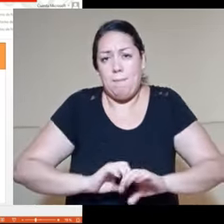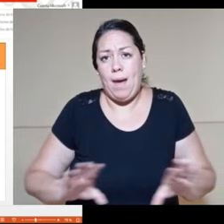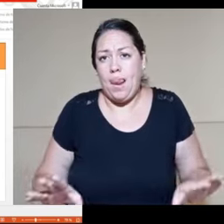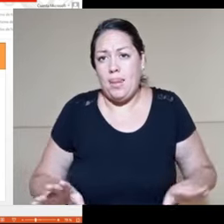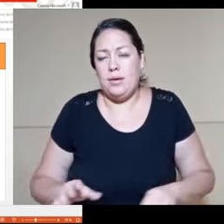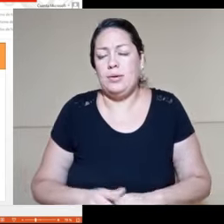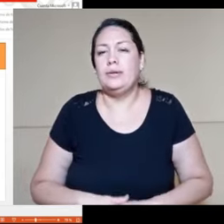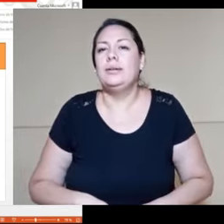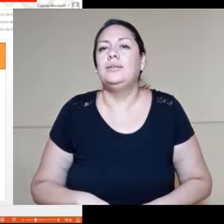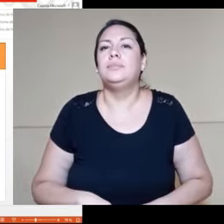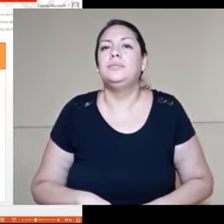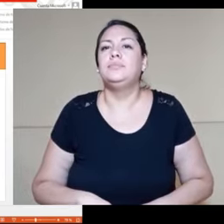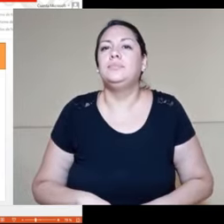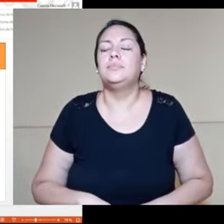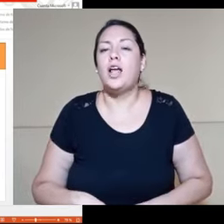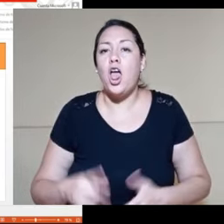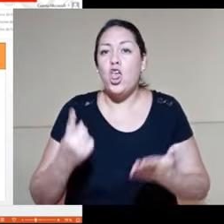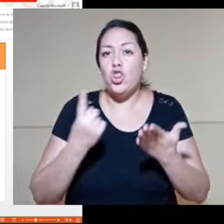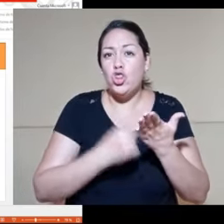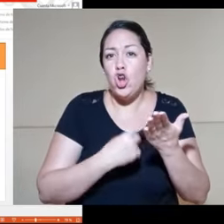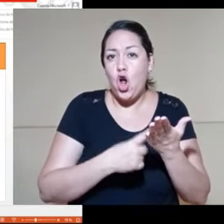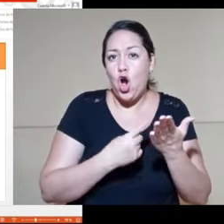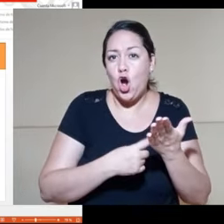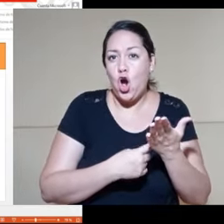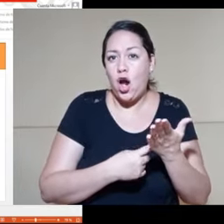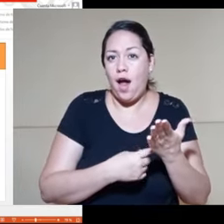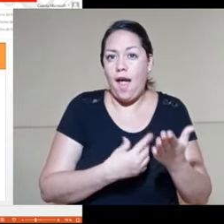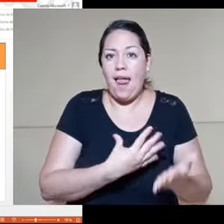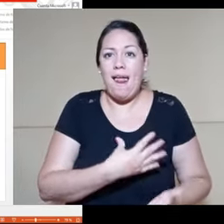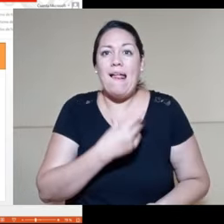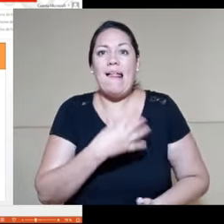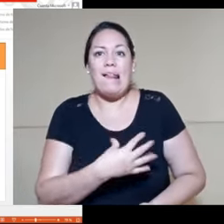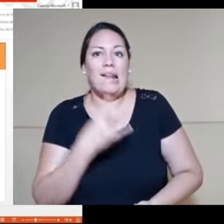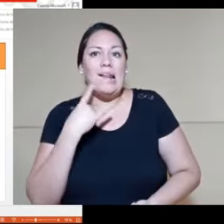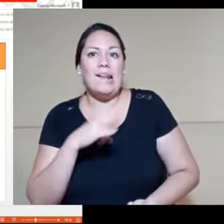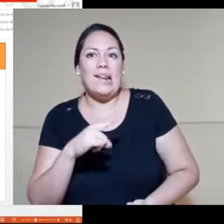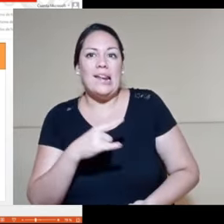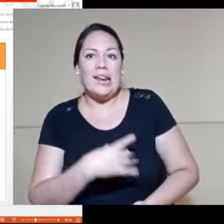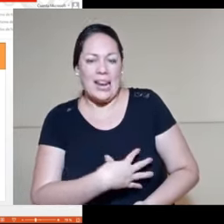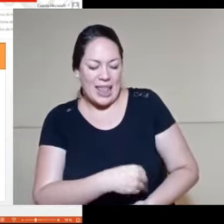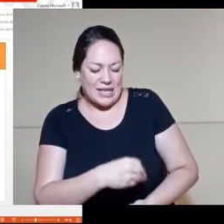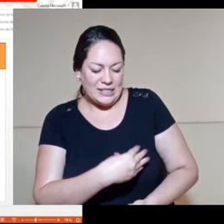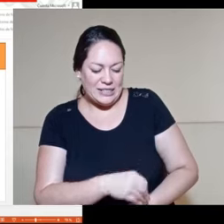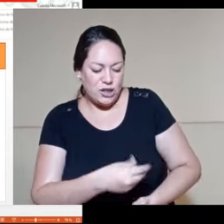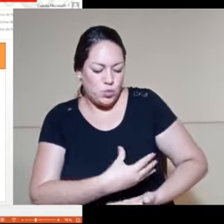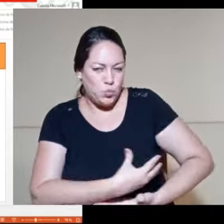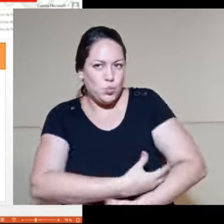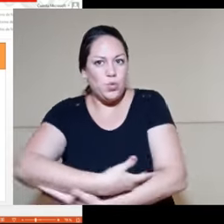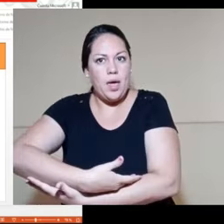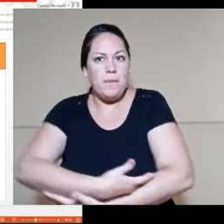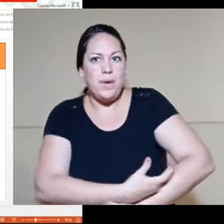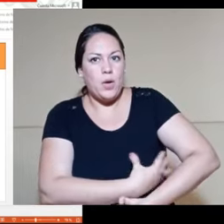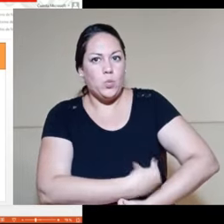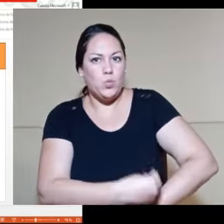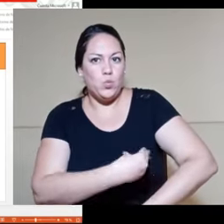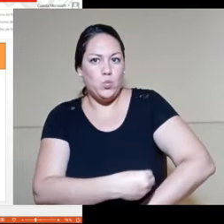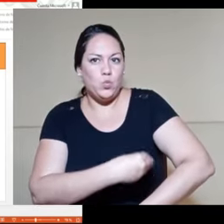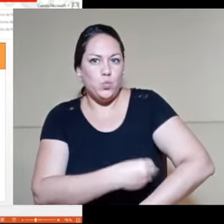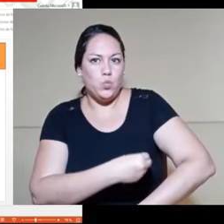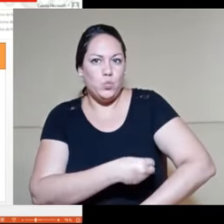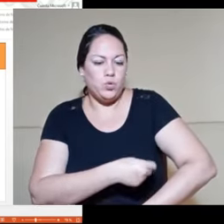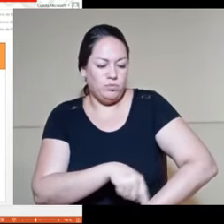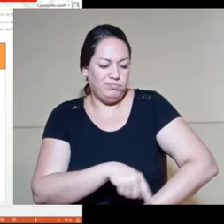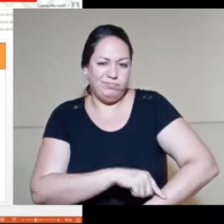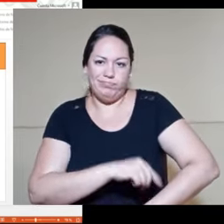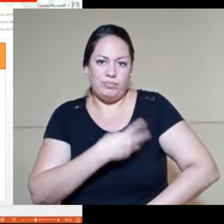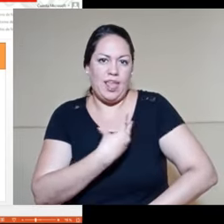mismo. Acuérdense que las drogas pasan por la leche. De hecho,